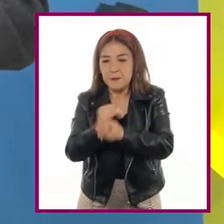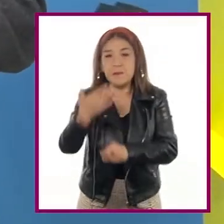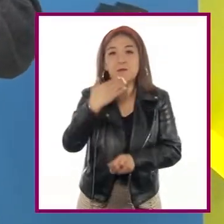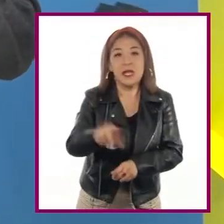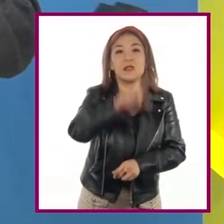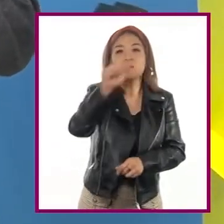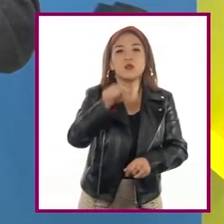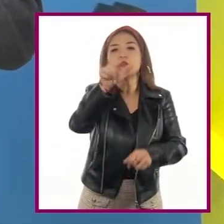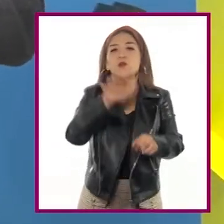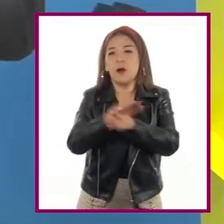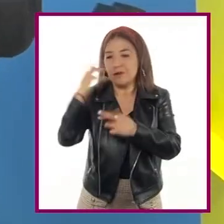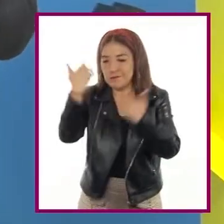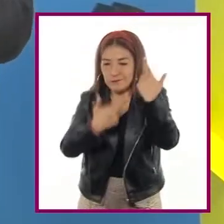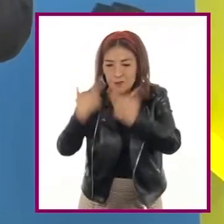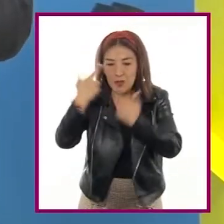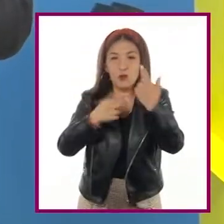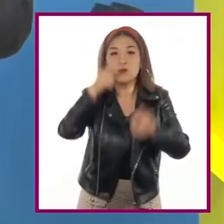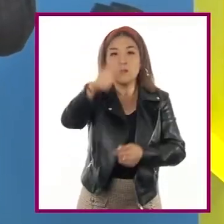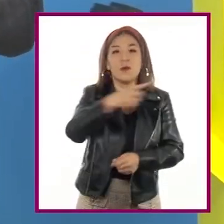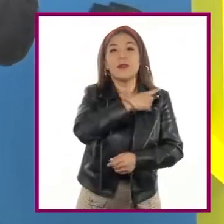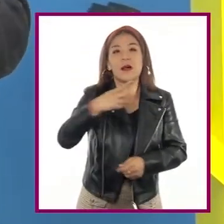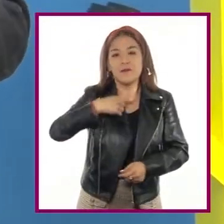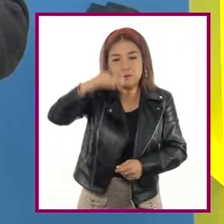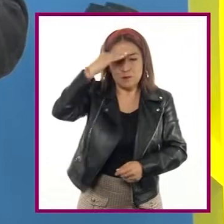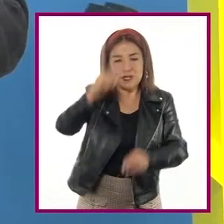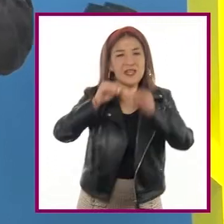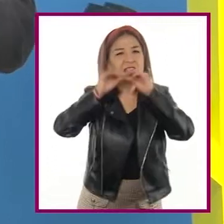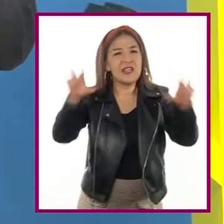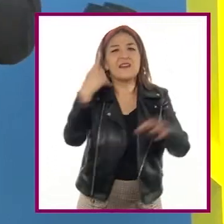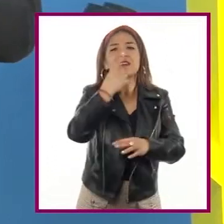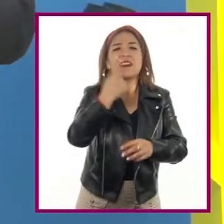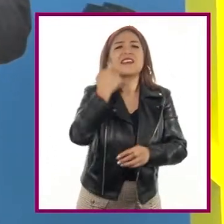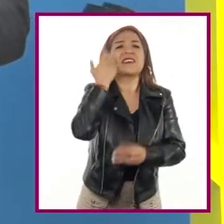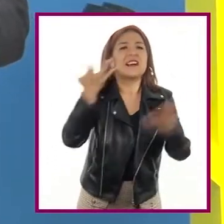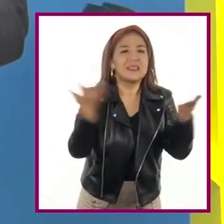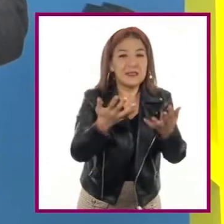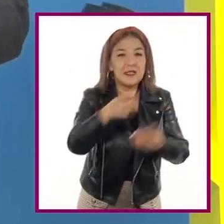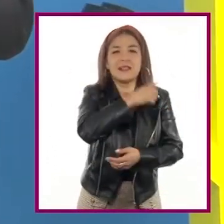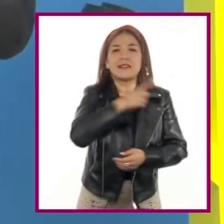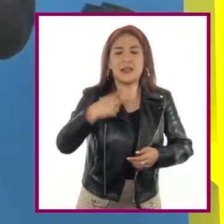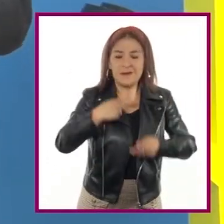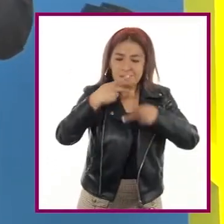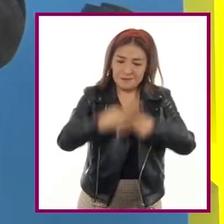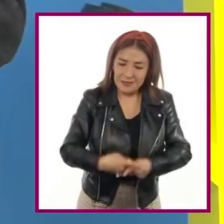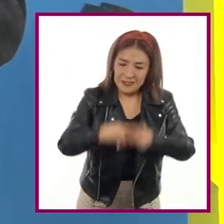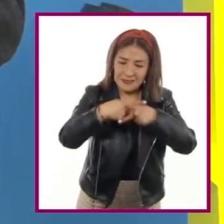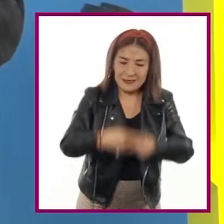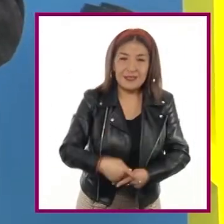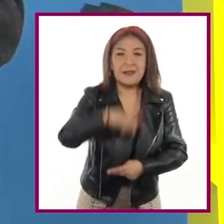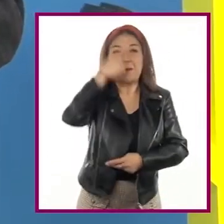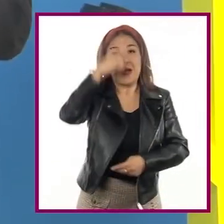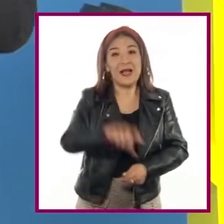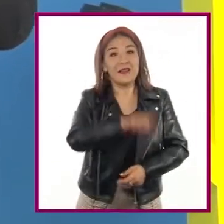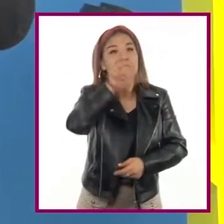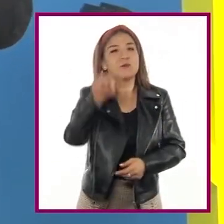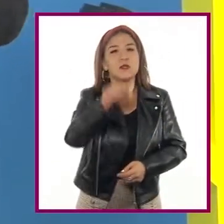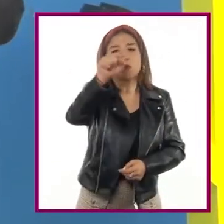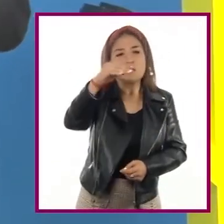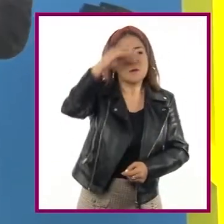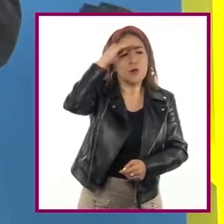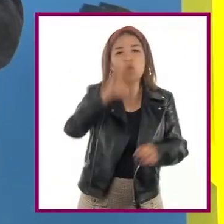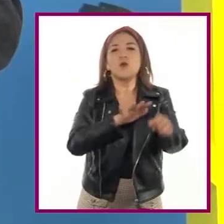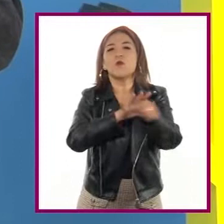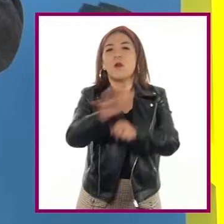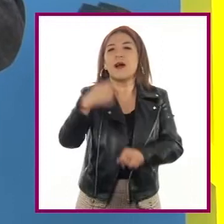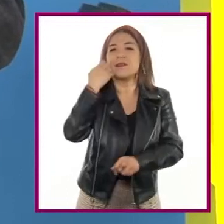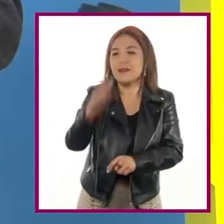consulta, tener claridad sobre lo que queremos hacer, serenarnos y esperar el tiempo prudente para escoger las opciones que nos ofrece